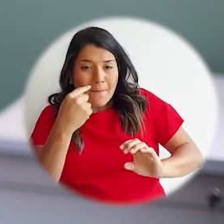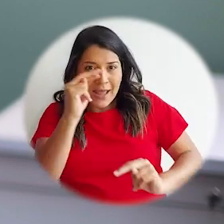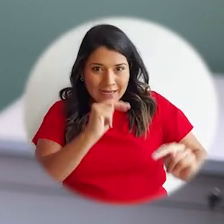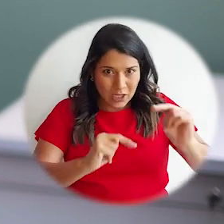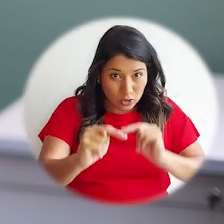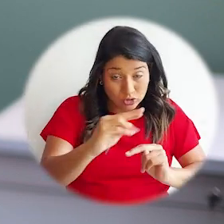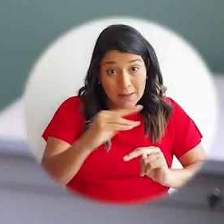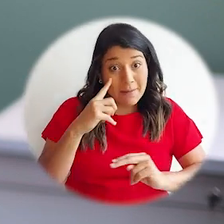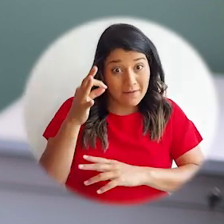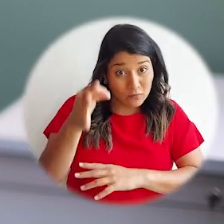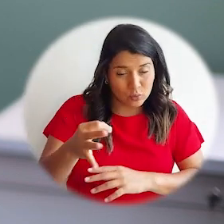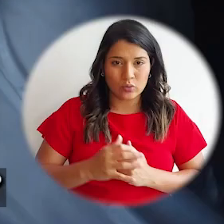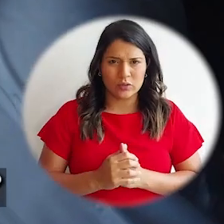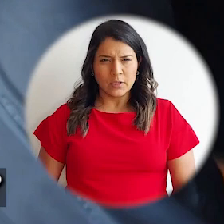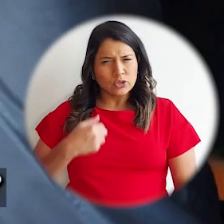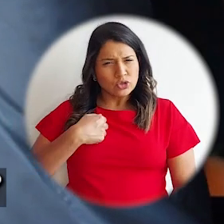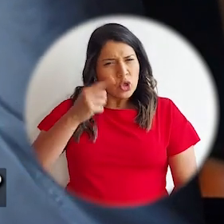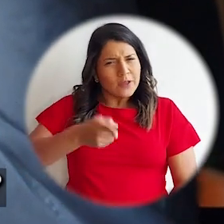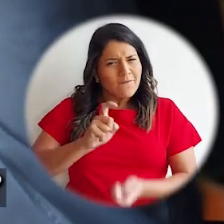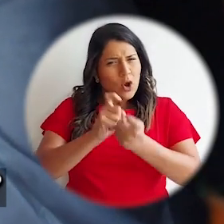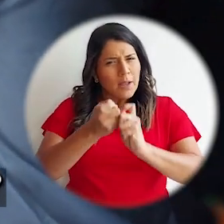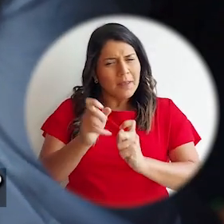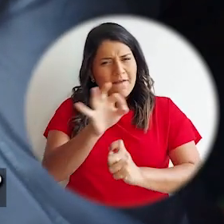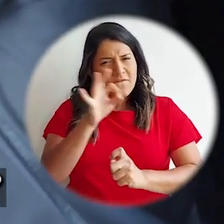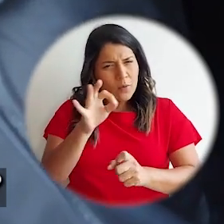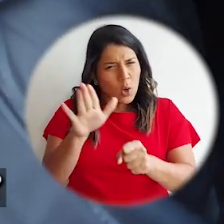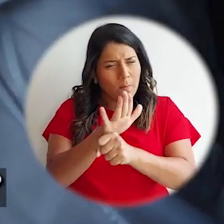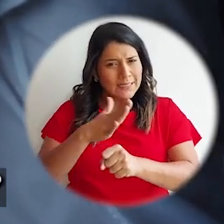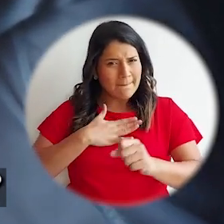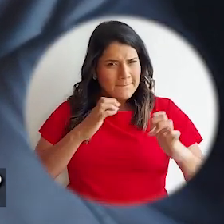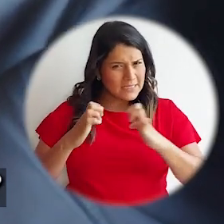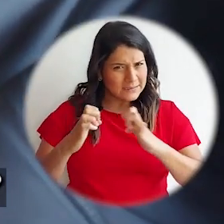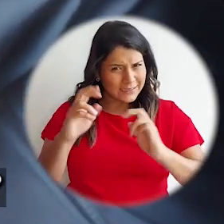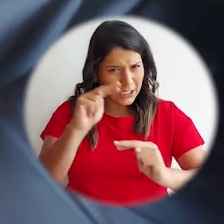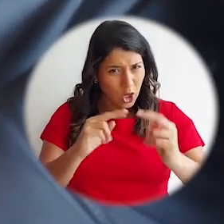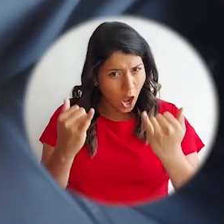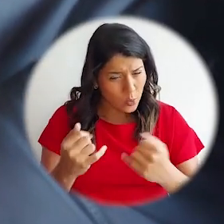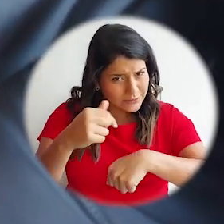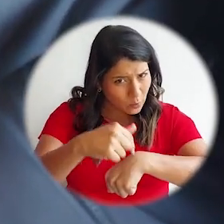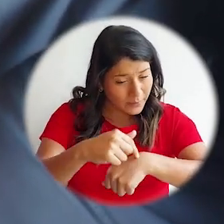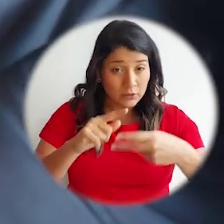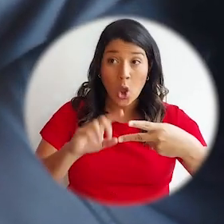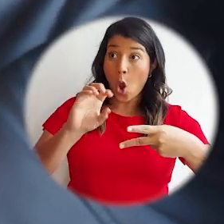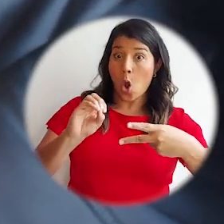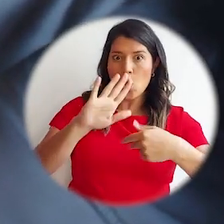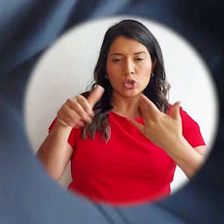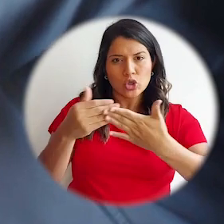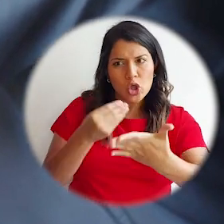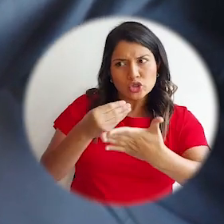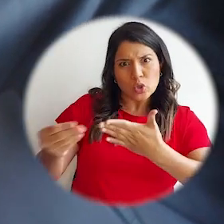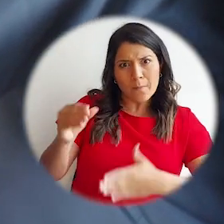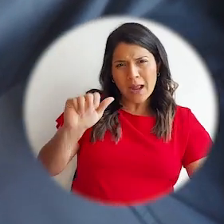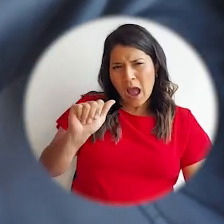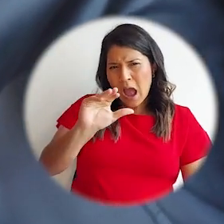posibles escenarios hacia adelante. ¿Debo modificar por completo mi estrategia de inversión en este momento? ¿O todos están comprando acciones? ¿Debería